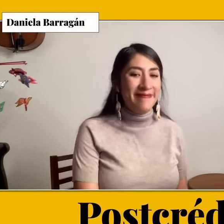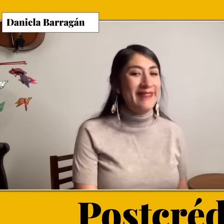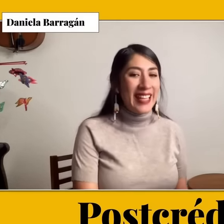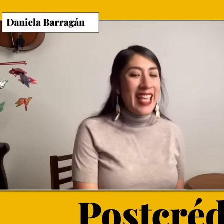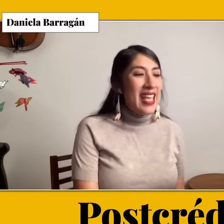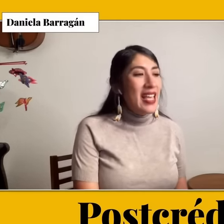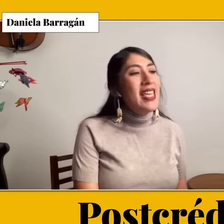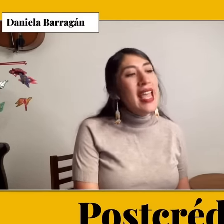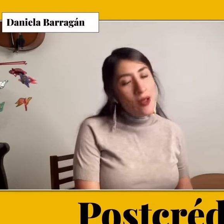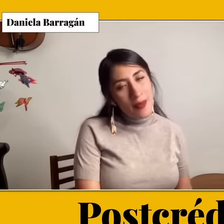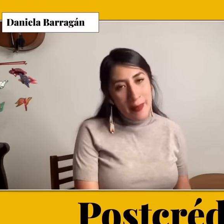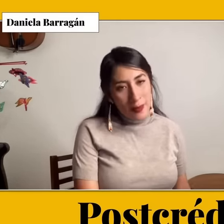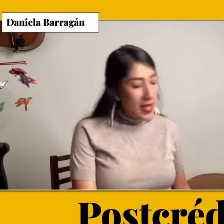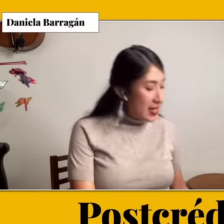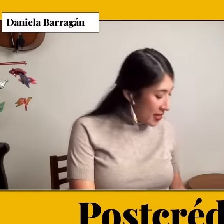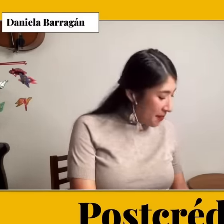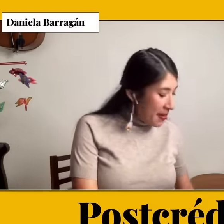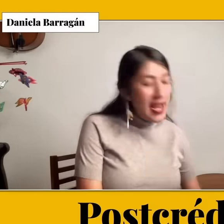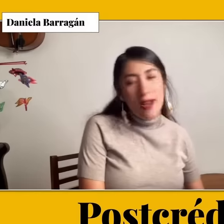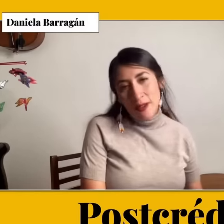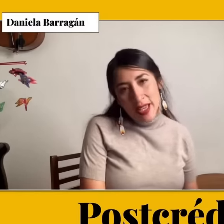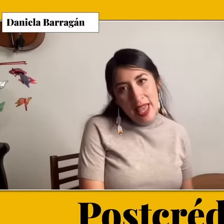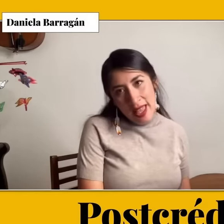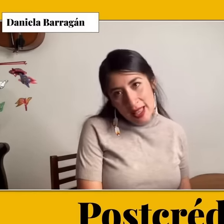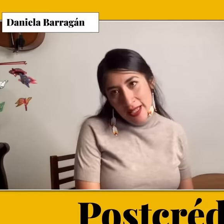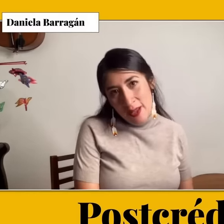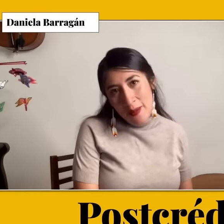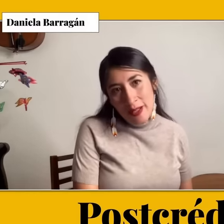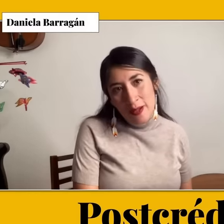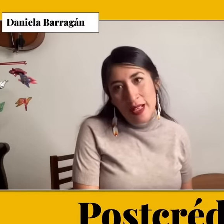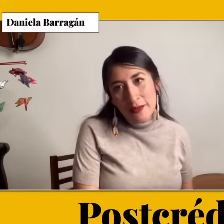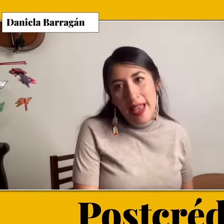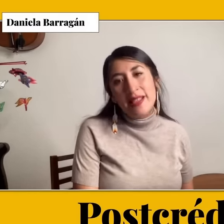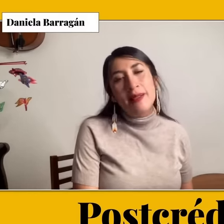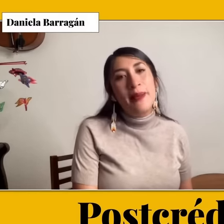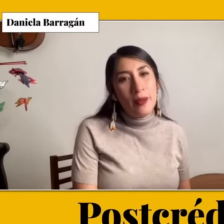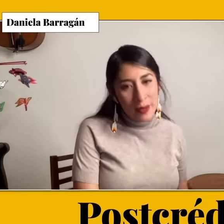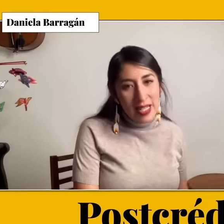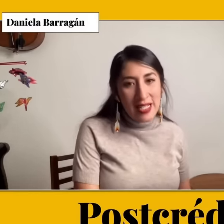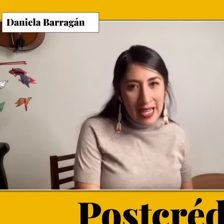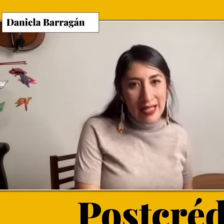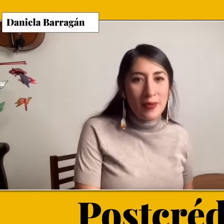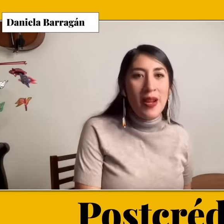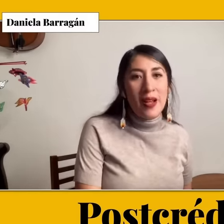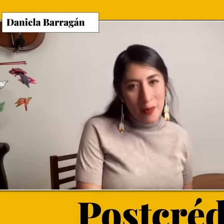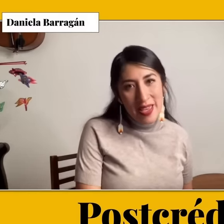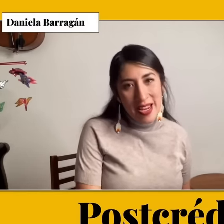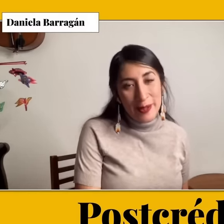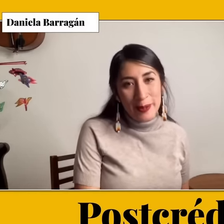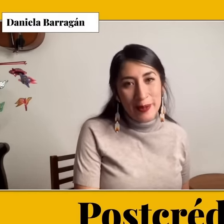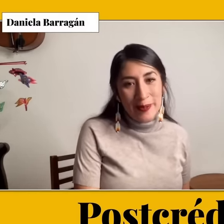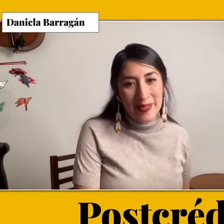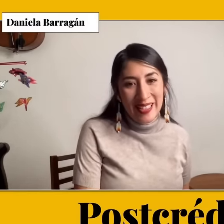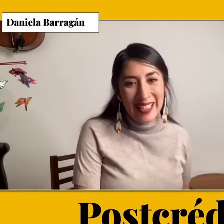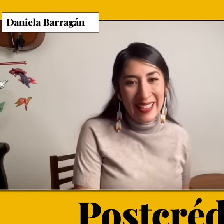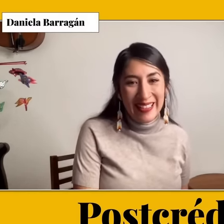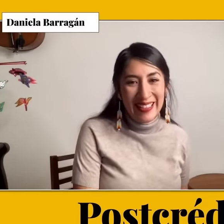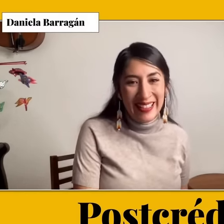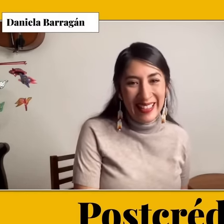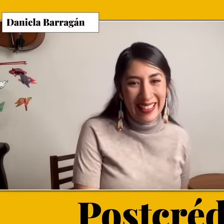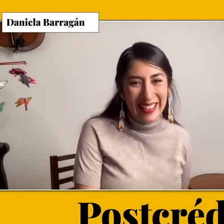Sí y ya nos vamos antes de que Perla nos siga diciendo más cosas feas pero muchas gracias por acompañarnos